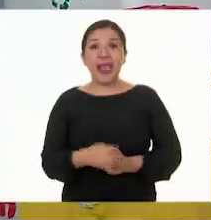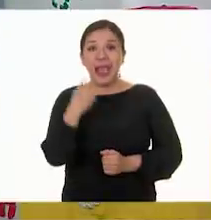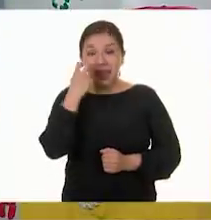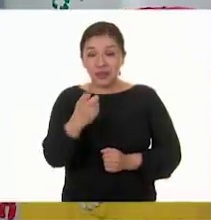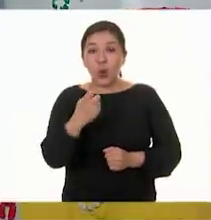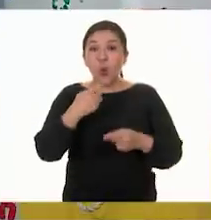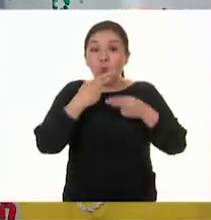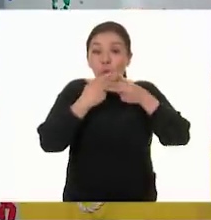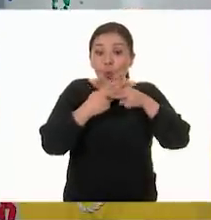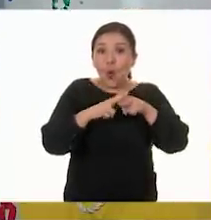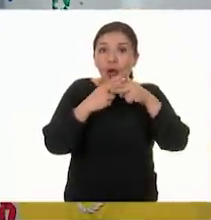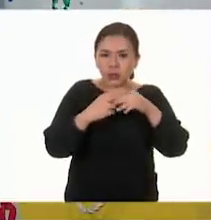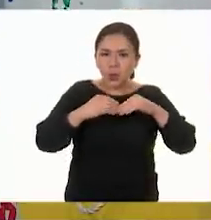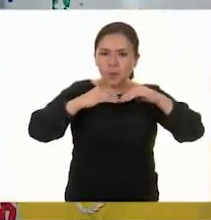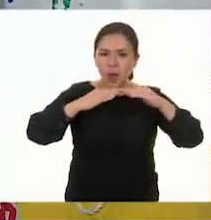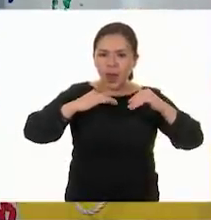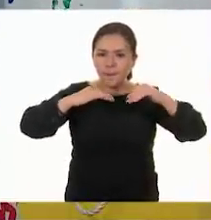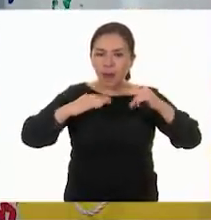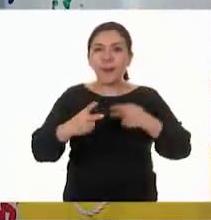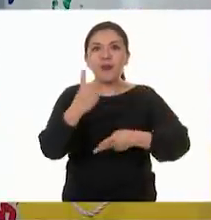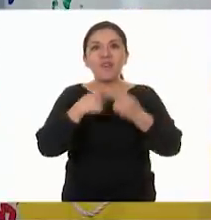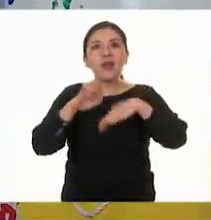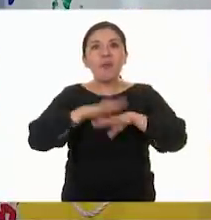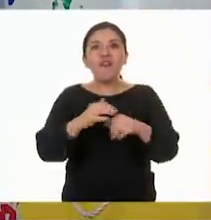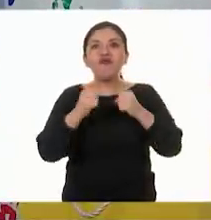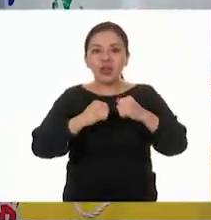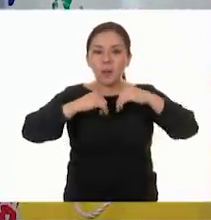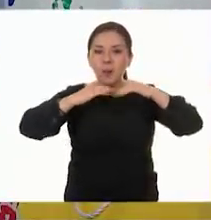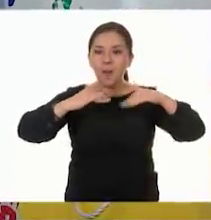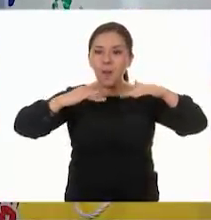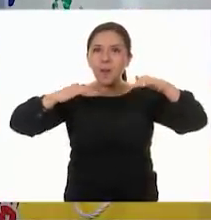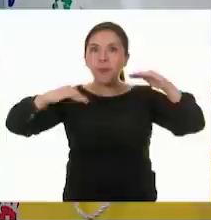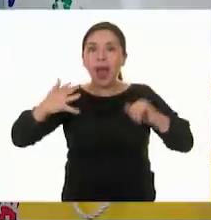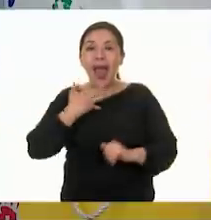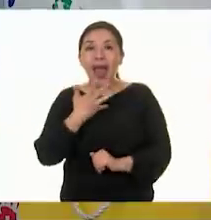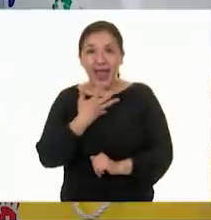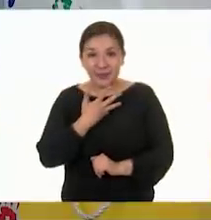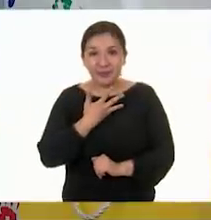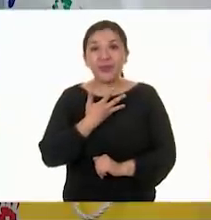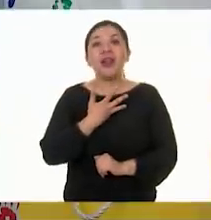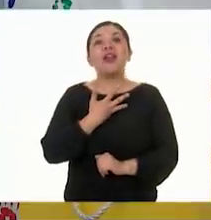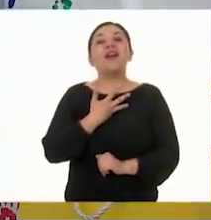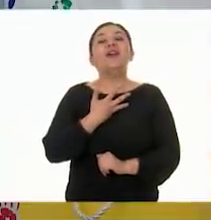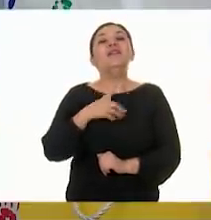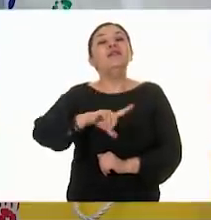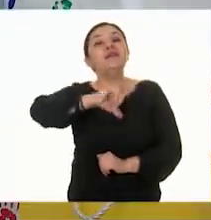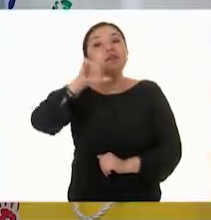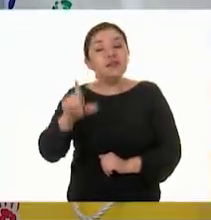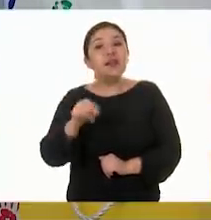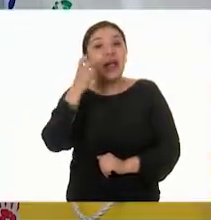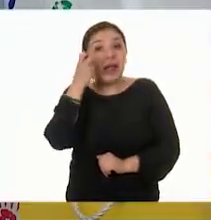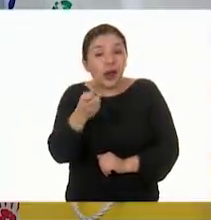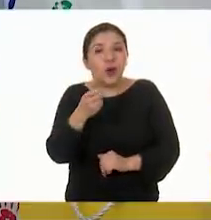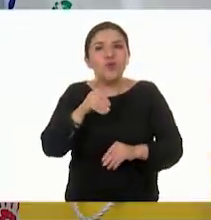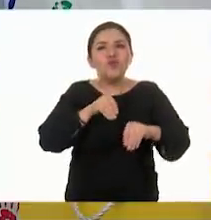se mueven y aumentan la vibración que se está generando, transmitida por el tímpano, y van a